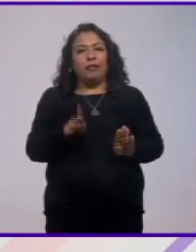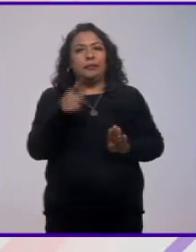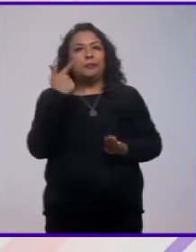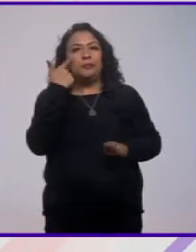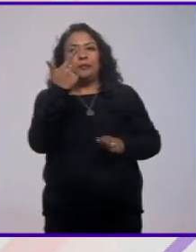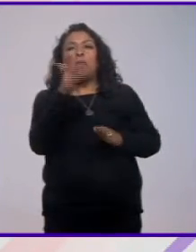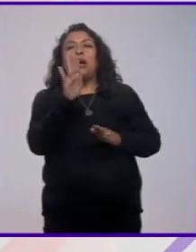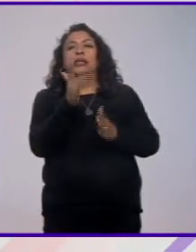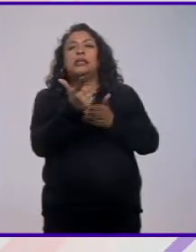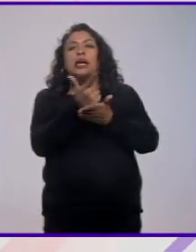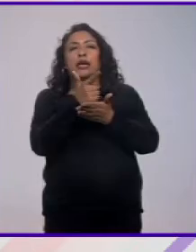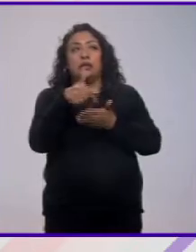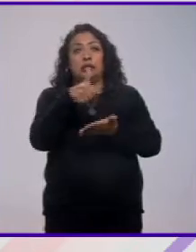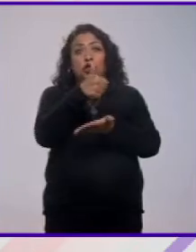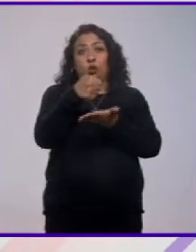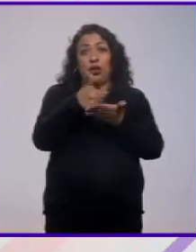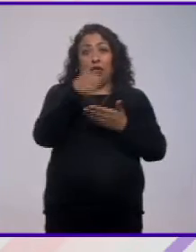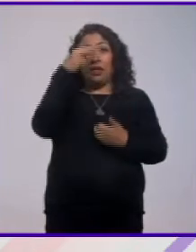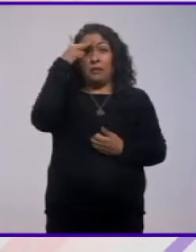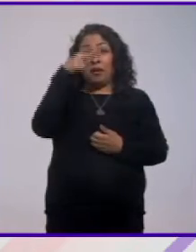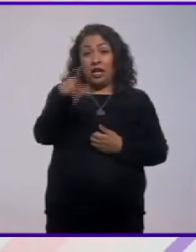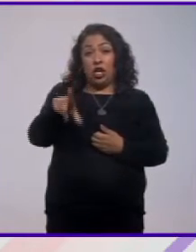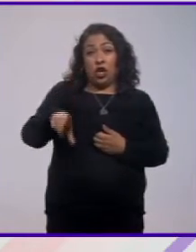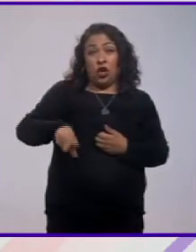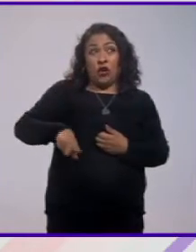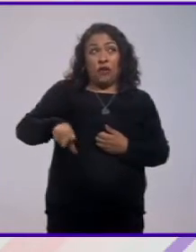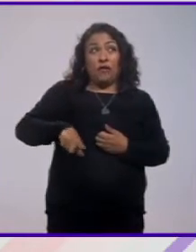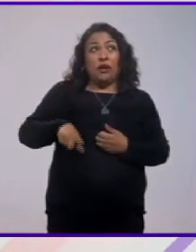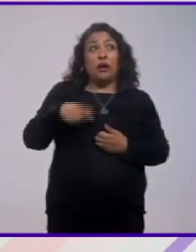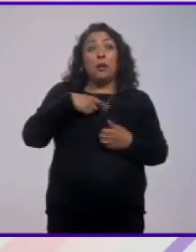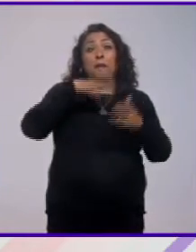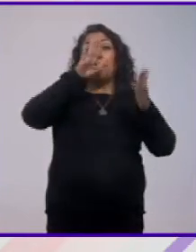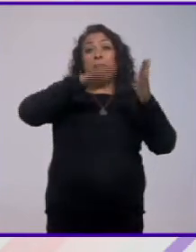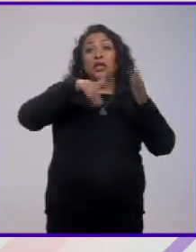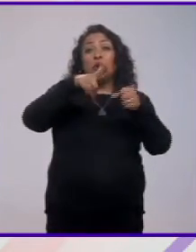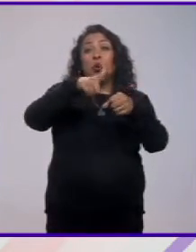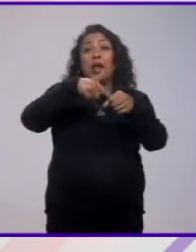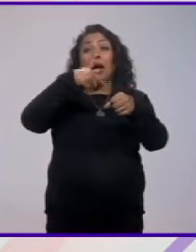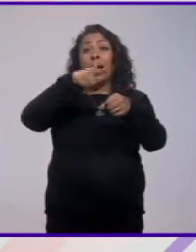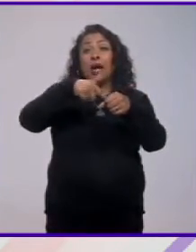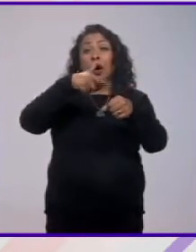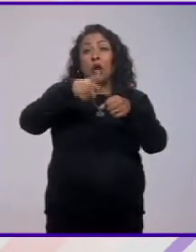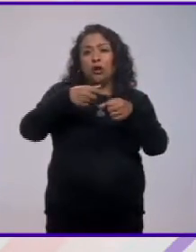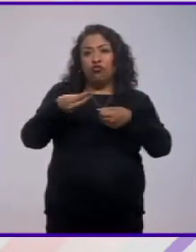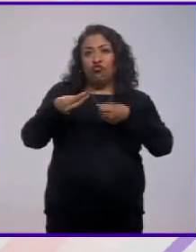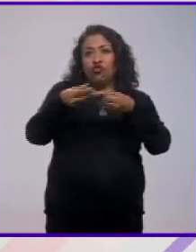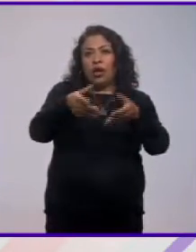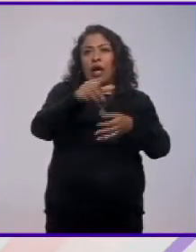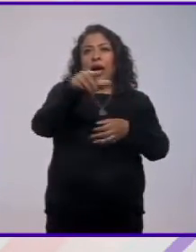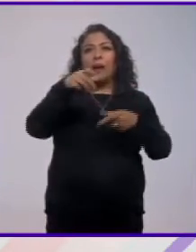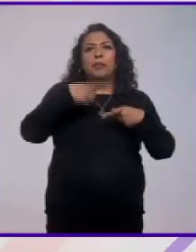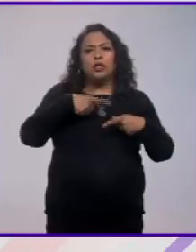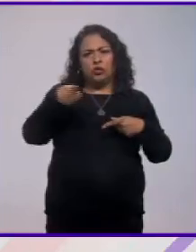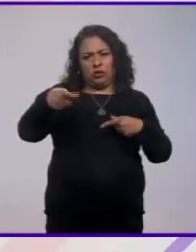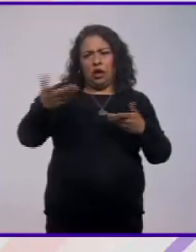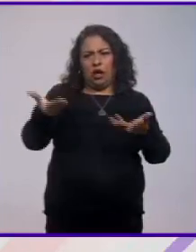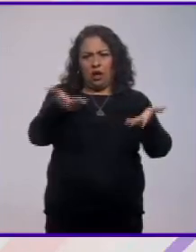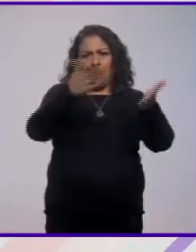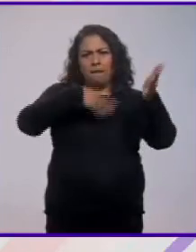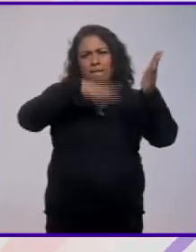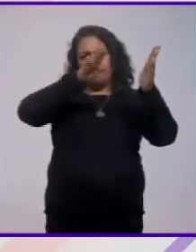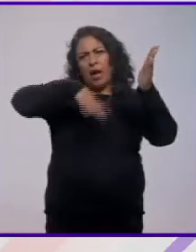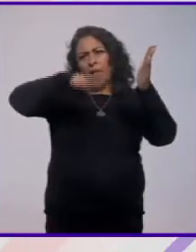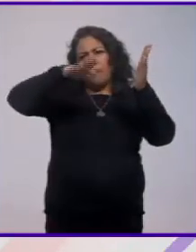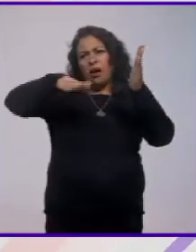En México, en la Ciudad de México, el gobierno les dio pintura de colores a la gente para que pintaran sus